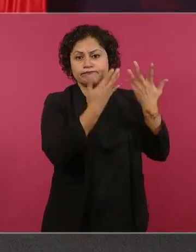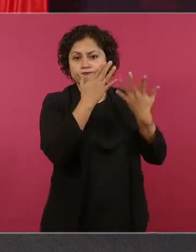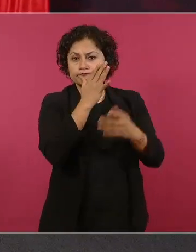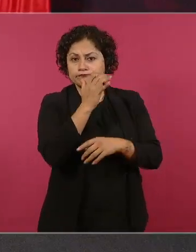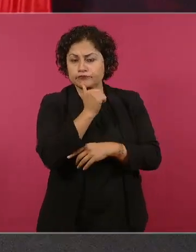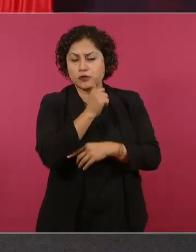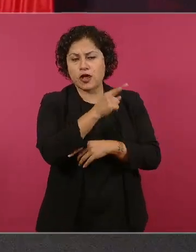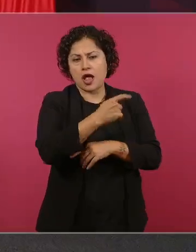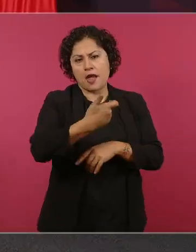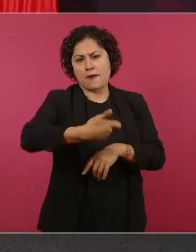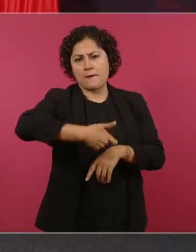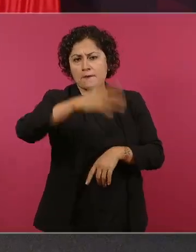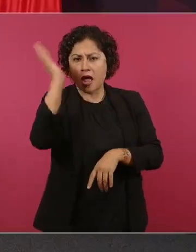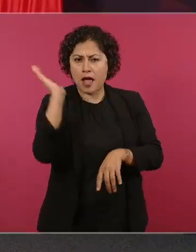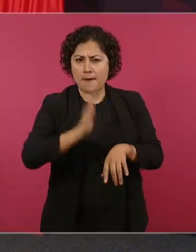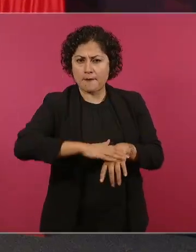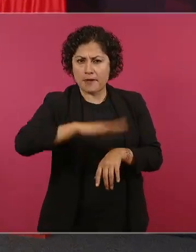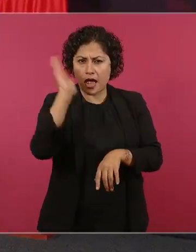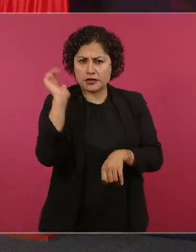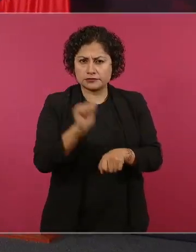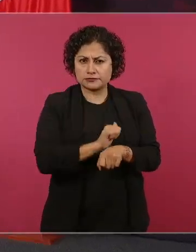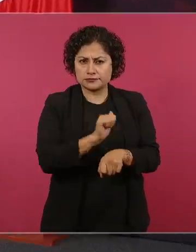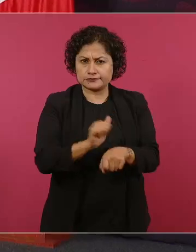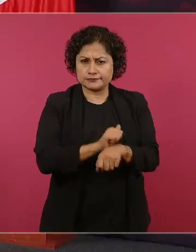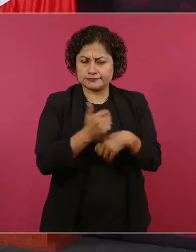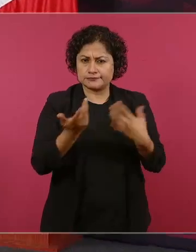por vehículo.